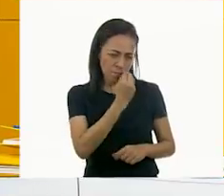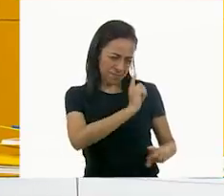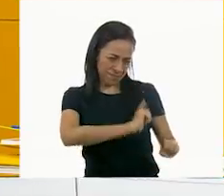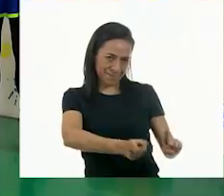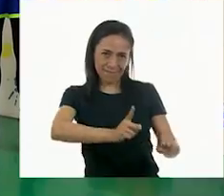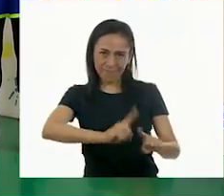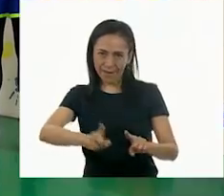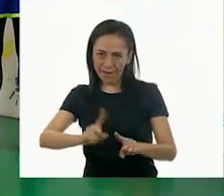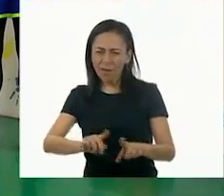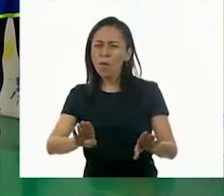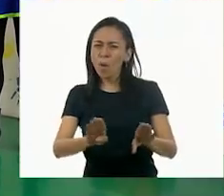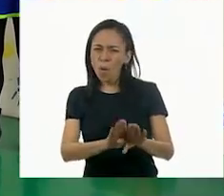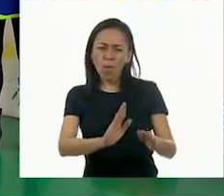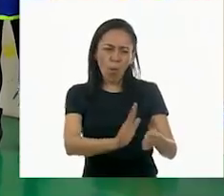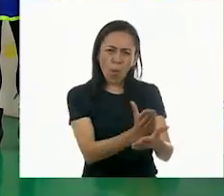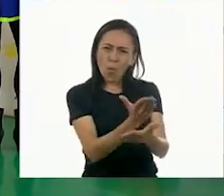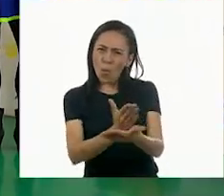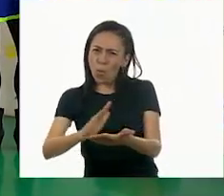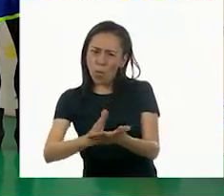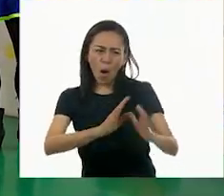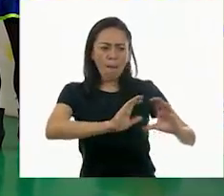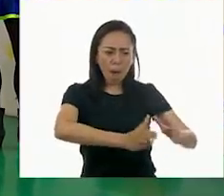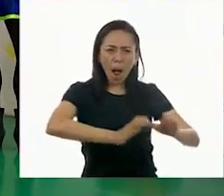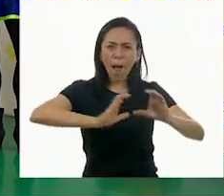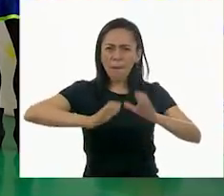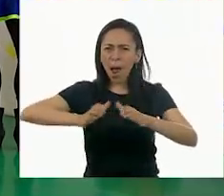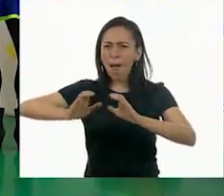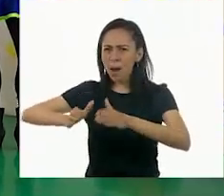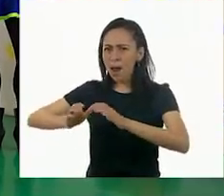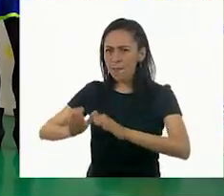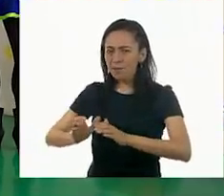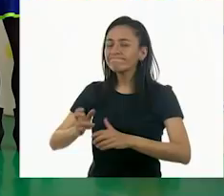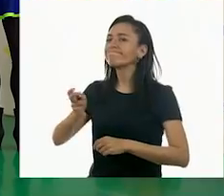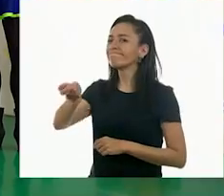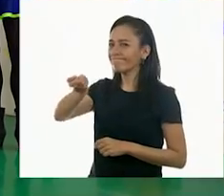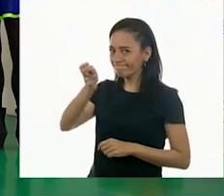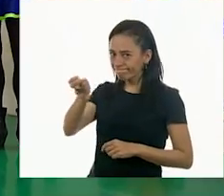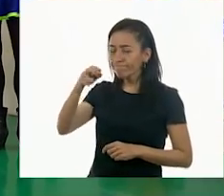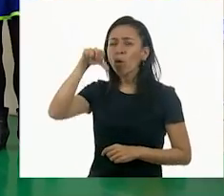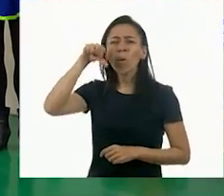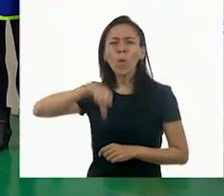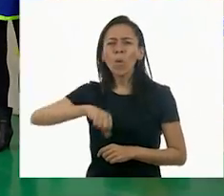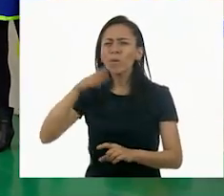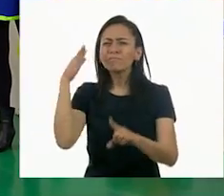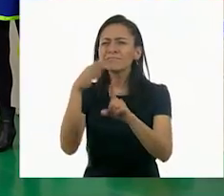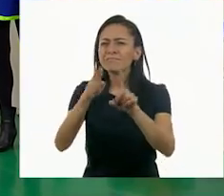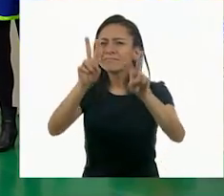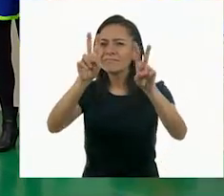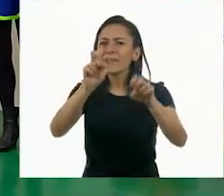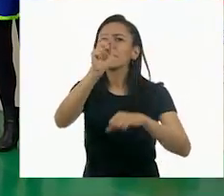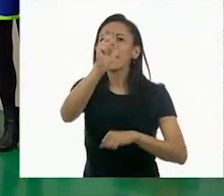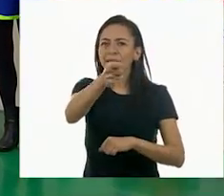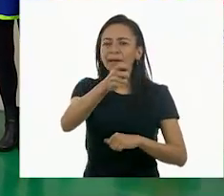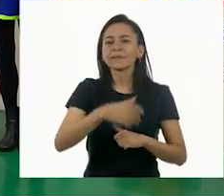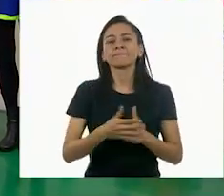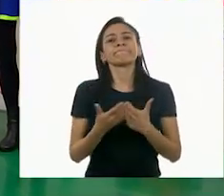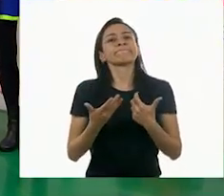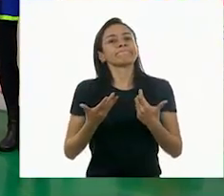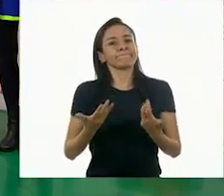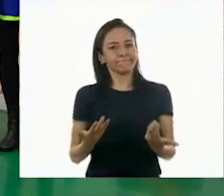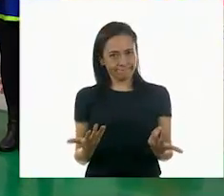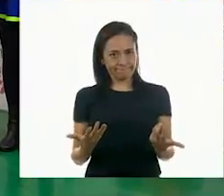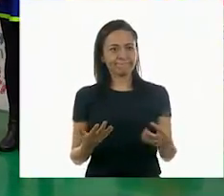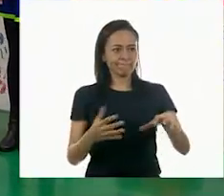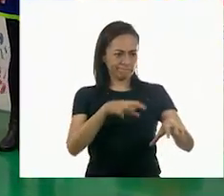Sí, así claro. Es. El día de hoy vamos a trabajar algunos aspectos que tienen que ver con cómo reconocer